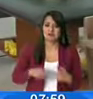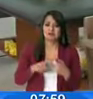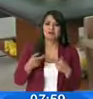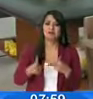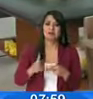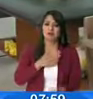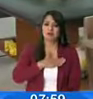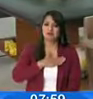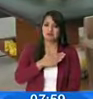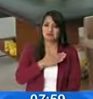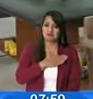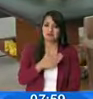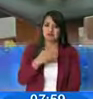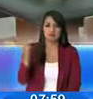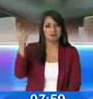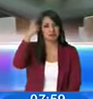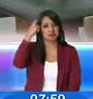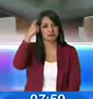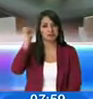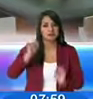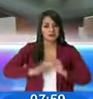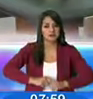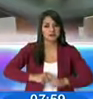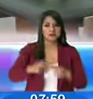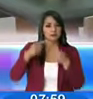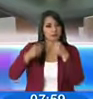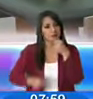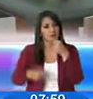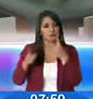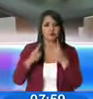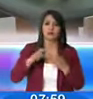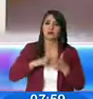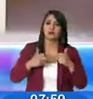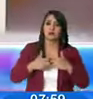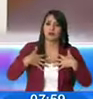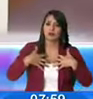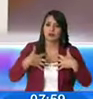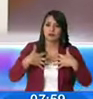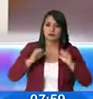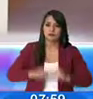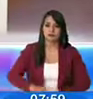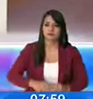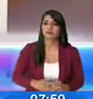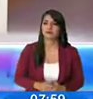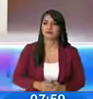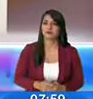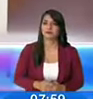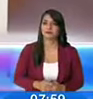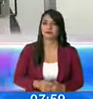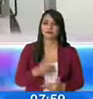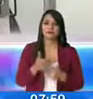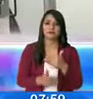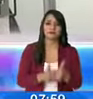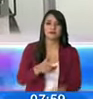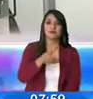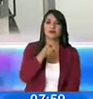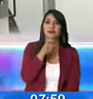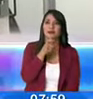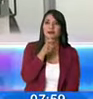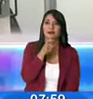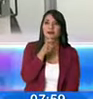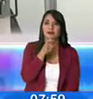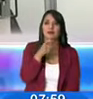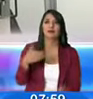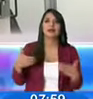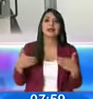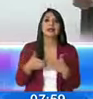cardiovasculares con consecuencias hacia el cerebro, respiratorios. Los procedimientos lo realizan con el acompañamiento